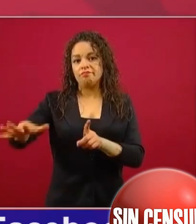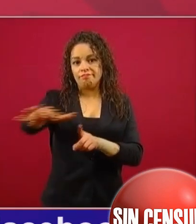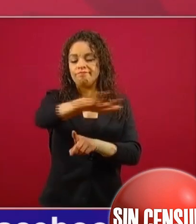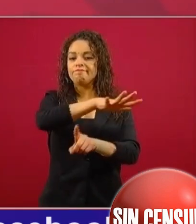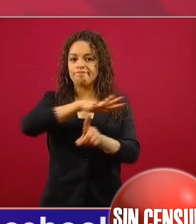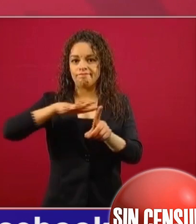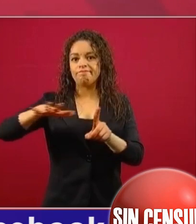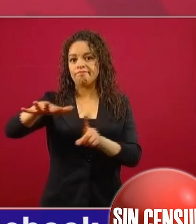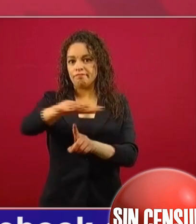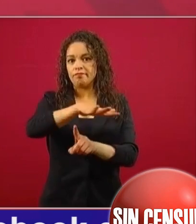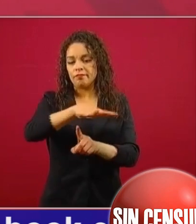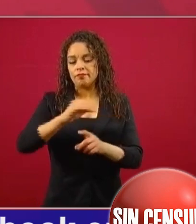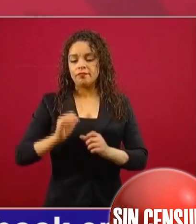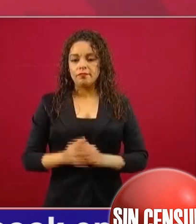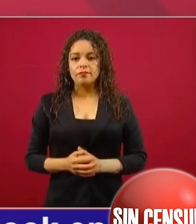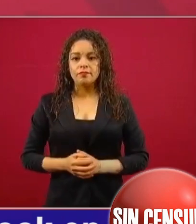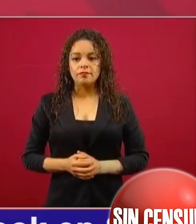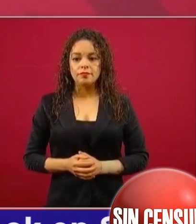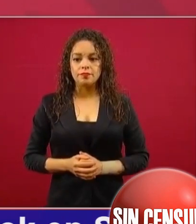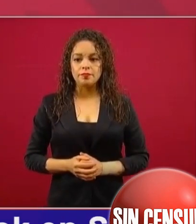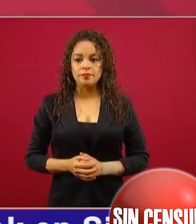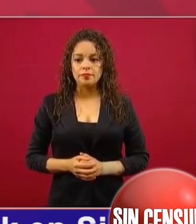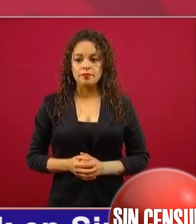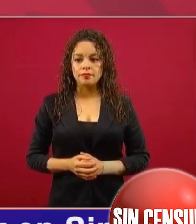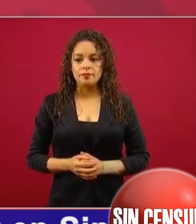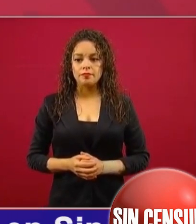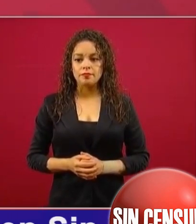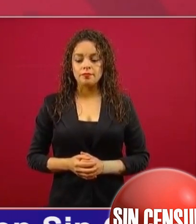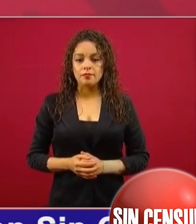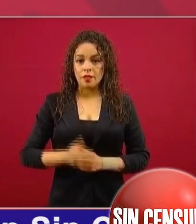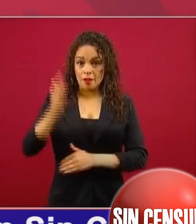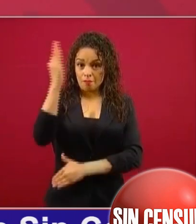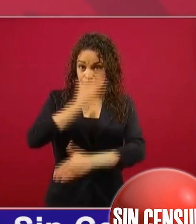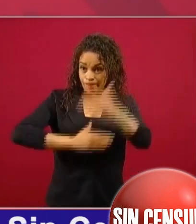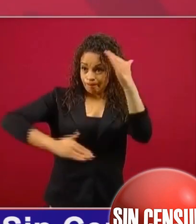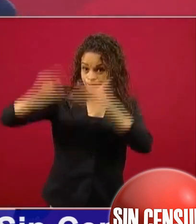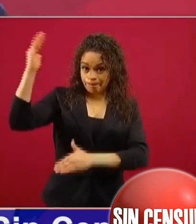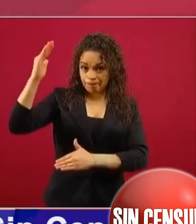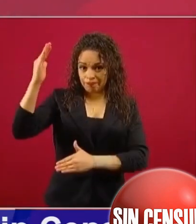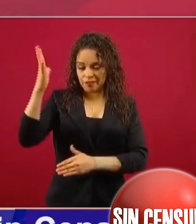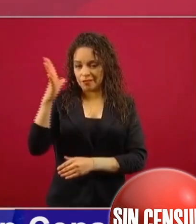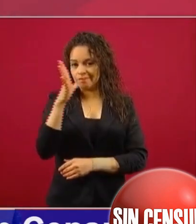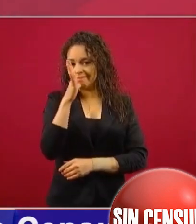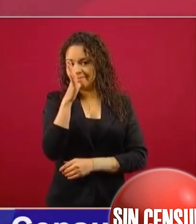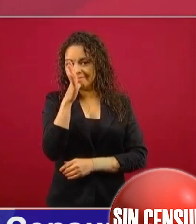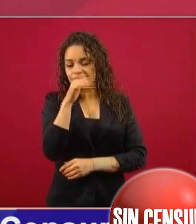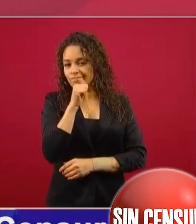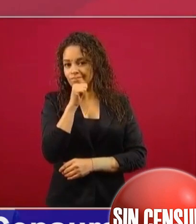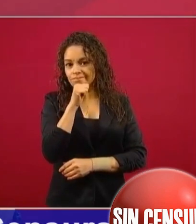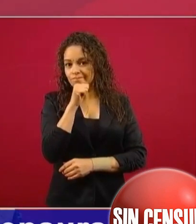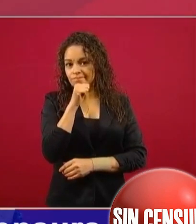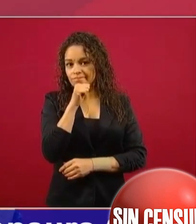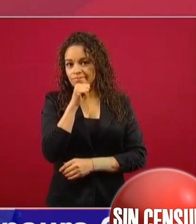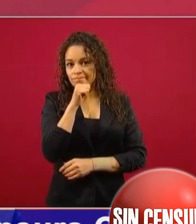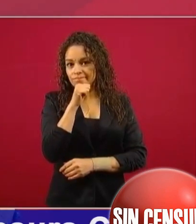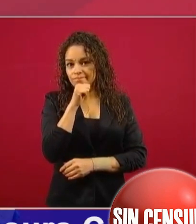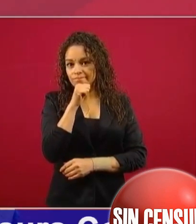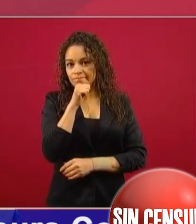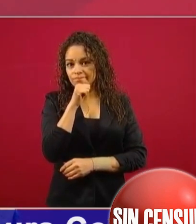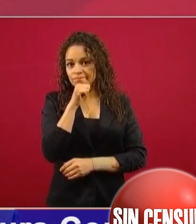que no puede ser exitoso un modelo que solo procura